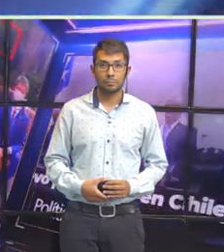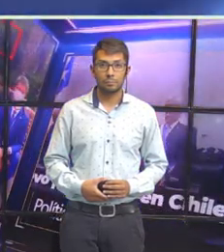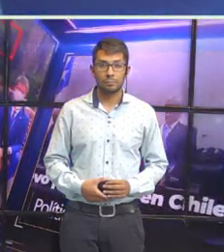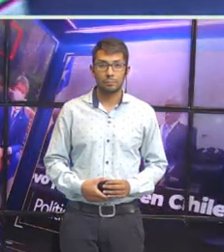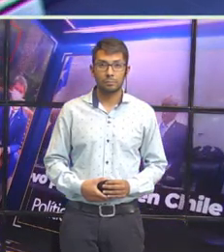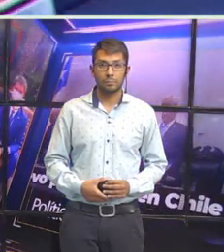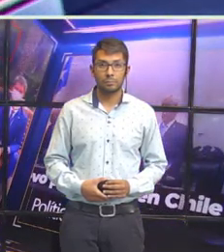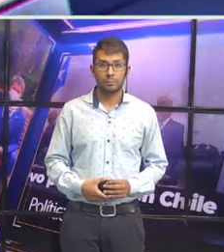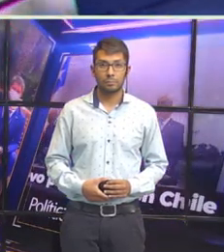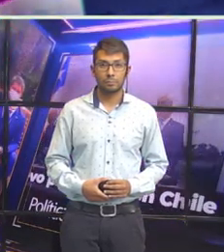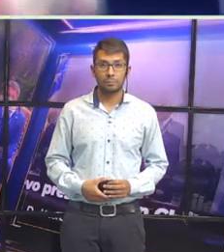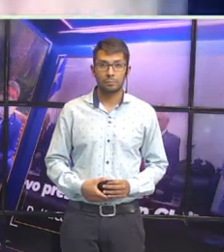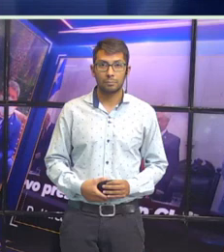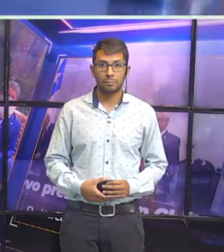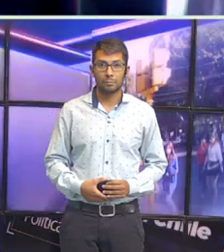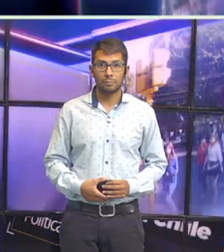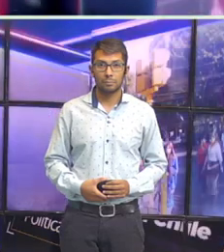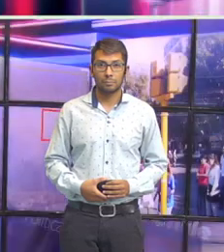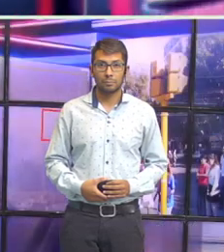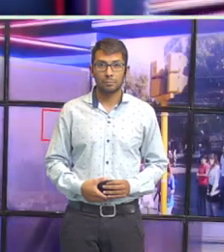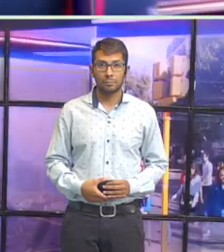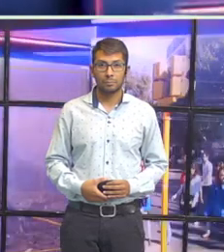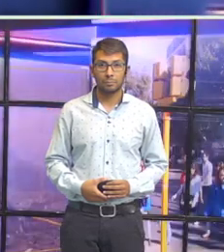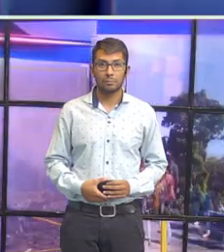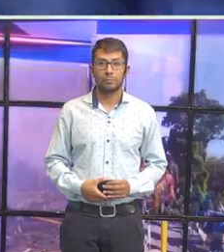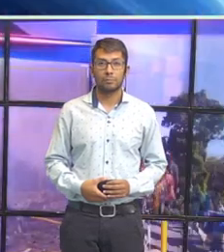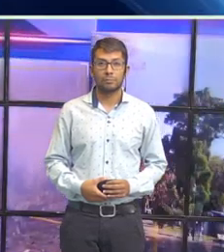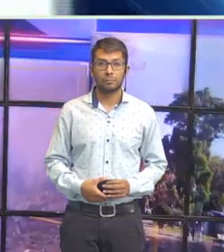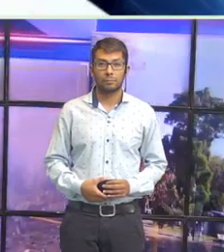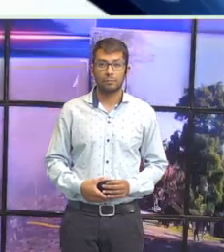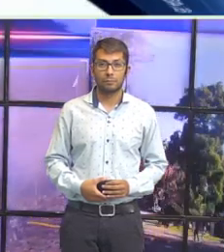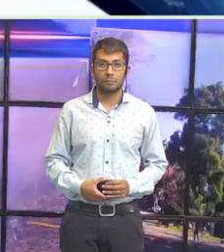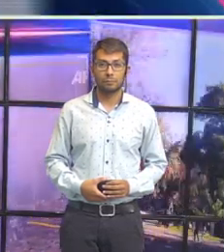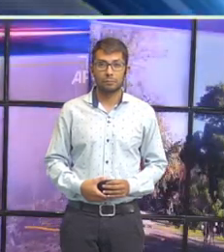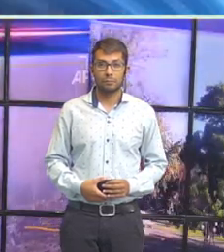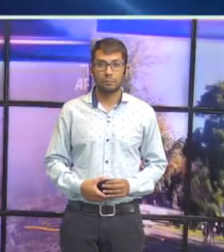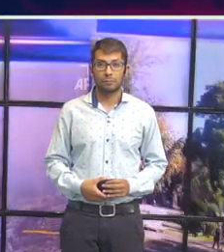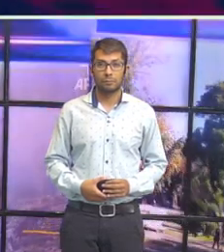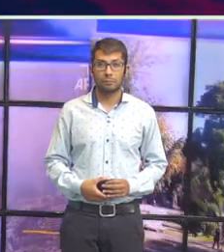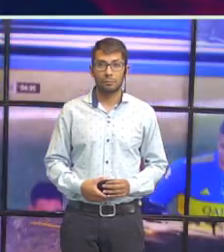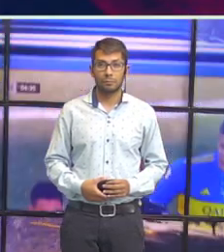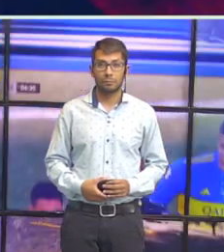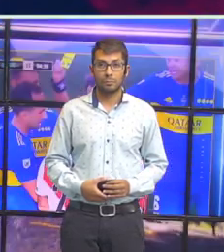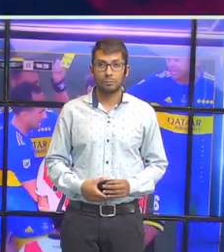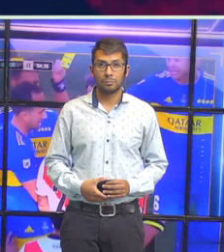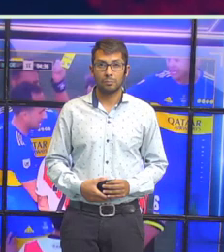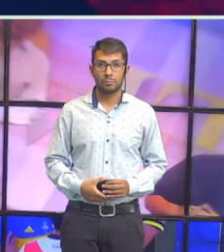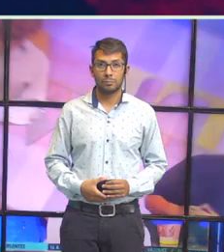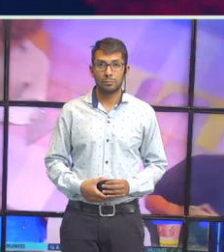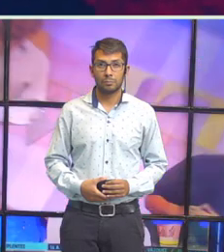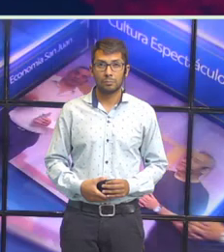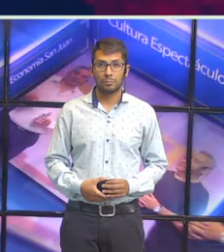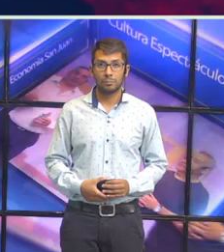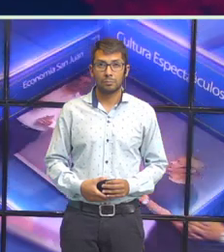de un esfuerzo posterior Y eso facilita por ahí la aceptación por parte del sector empresarial pero cuando se plantea como un